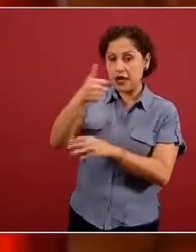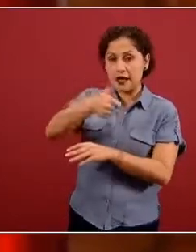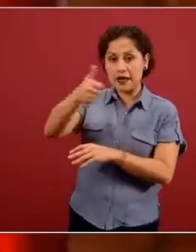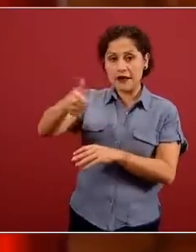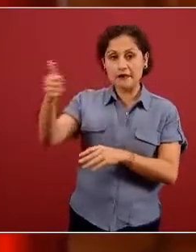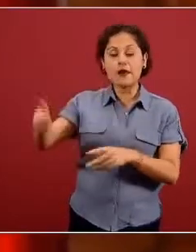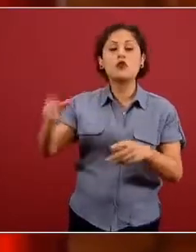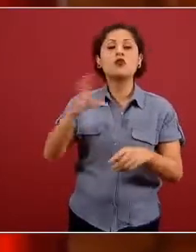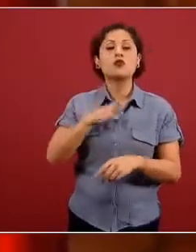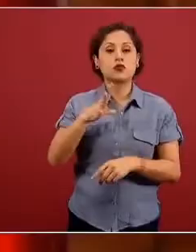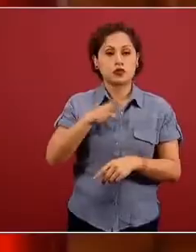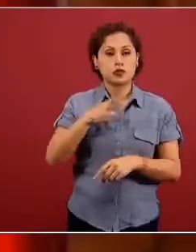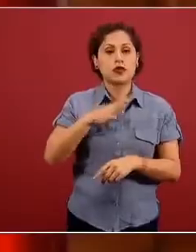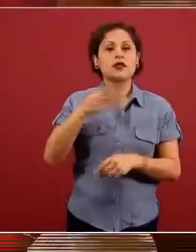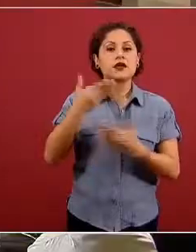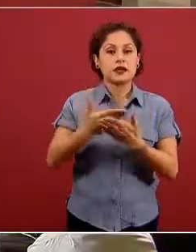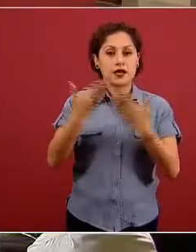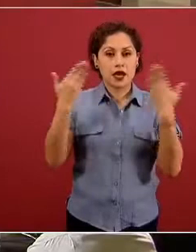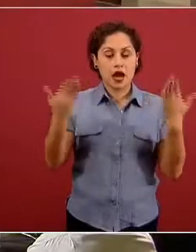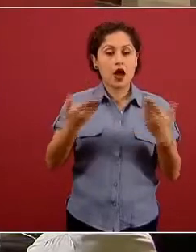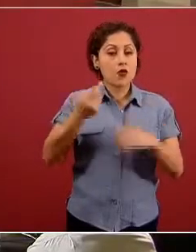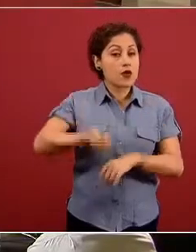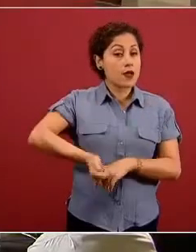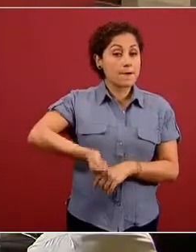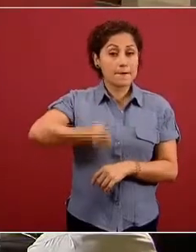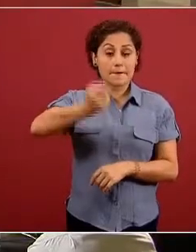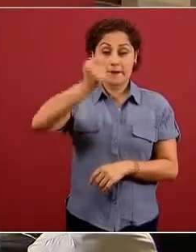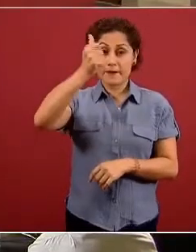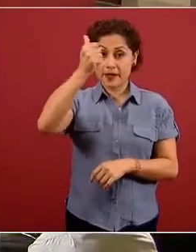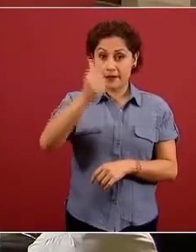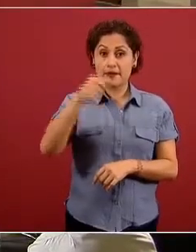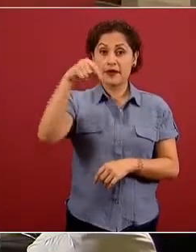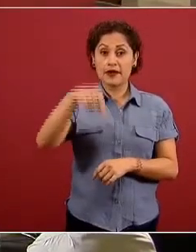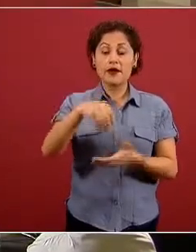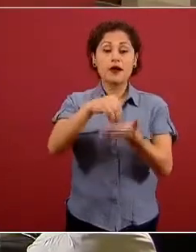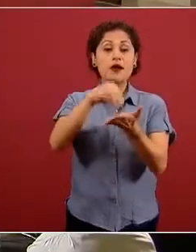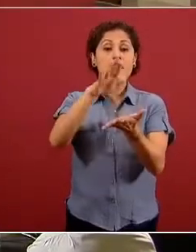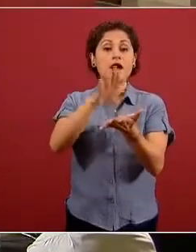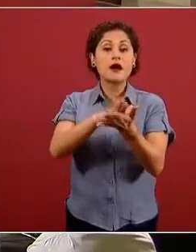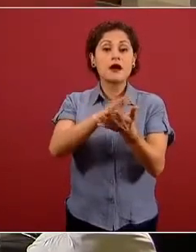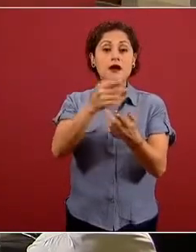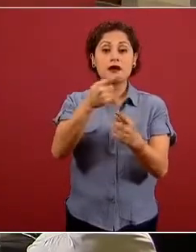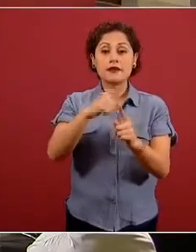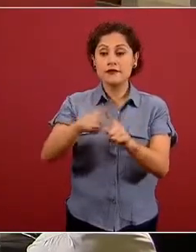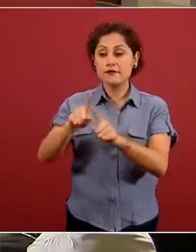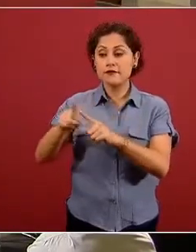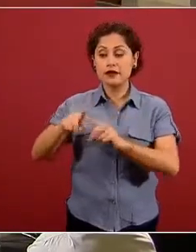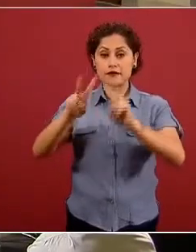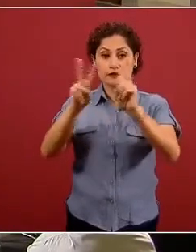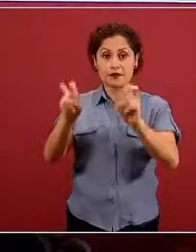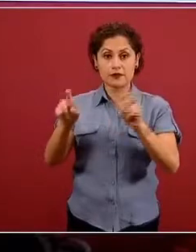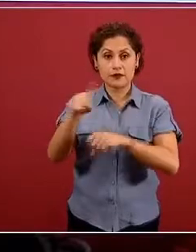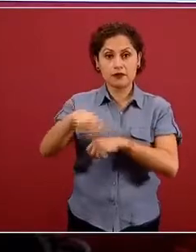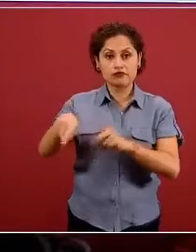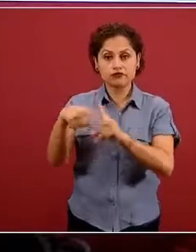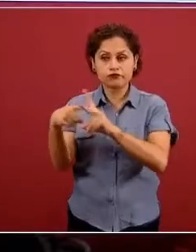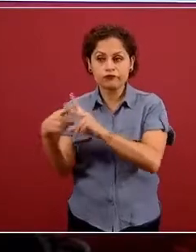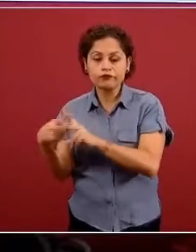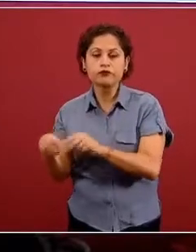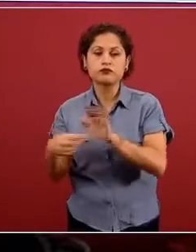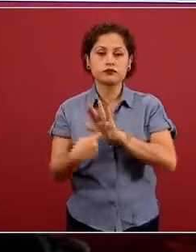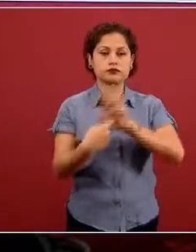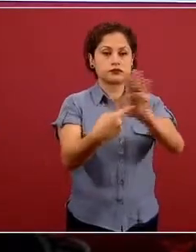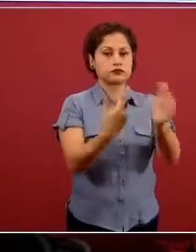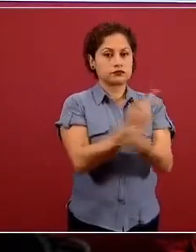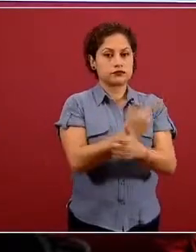la historia del Sistema Nacional de Vigilancia Epidemiológica se hacen datos abiertos de tipo nominal. Y entonces